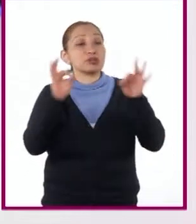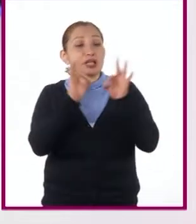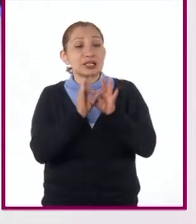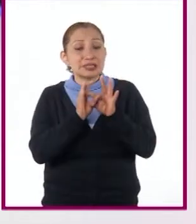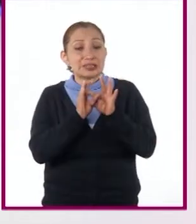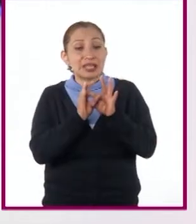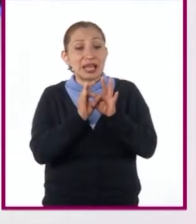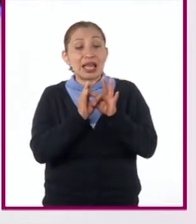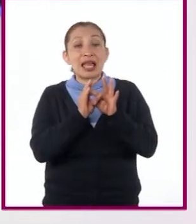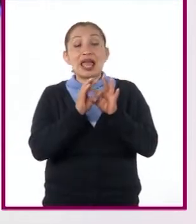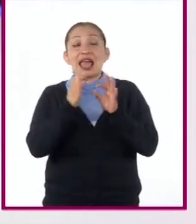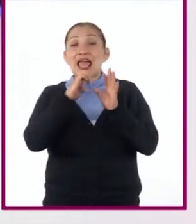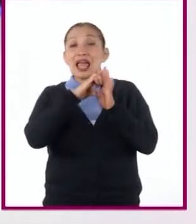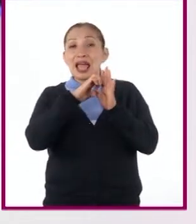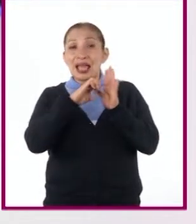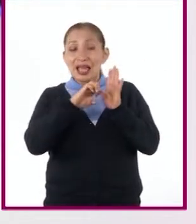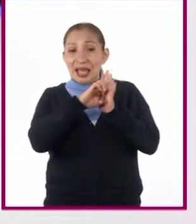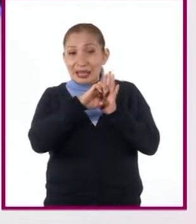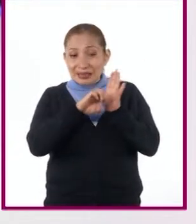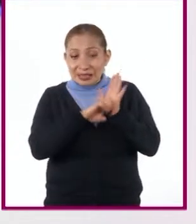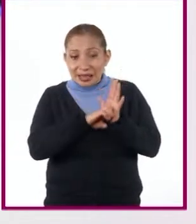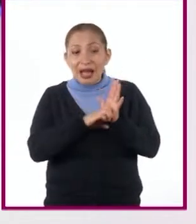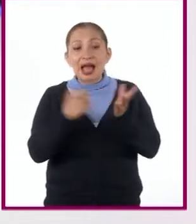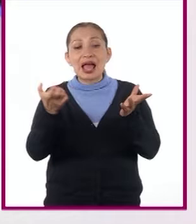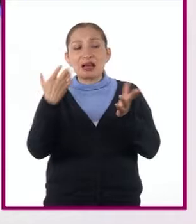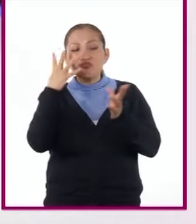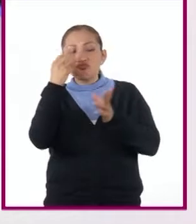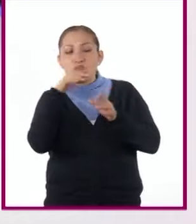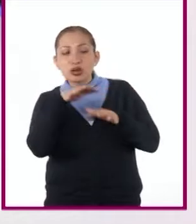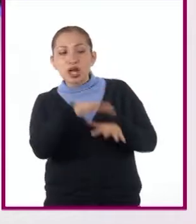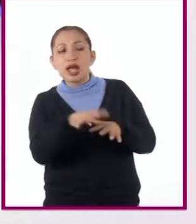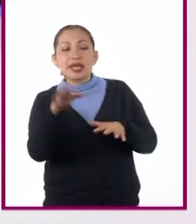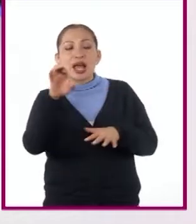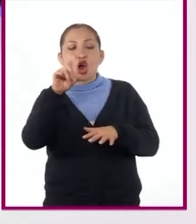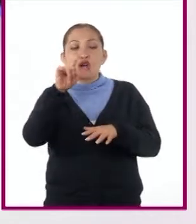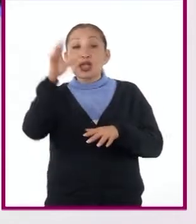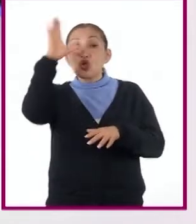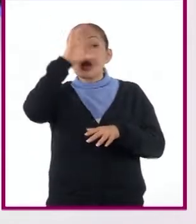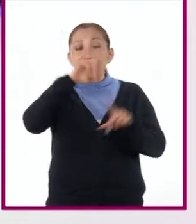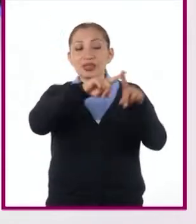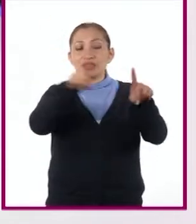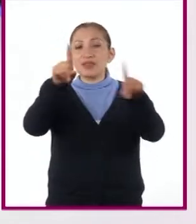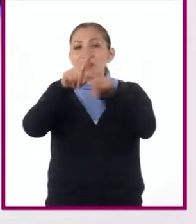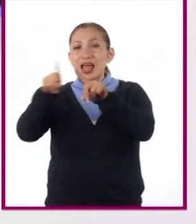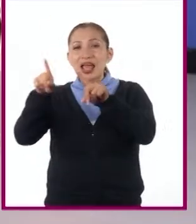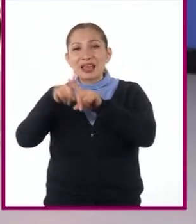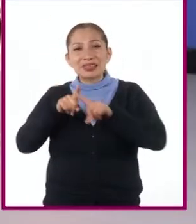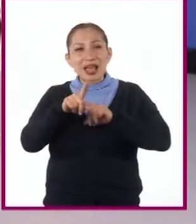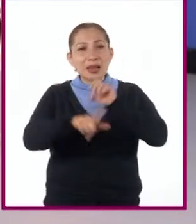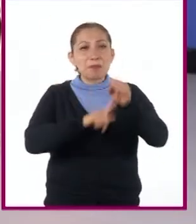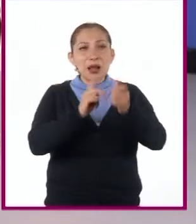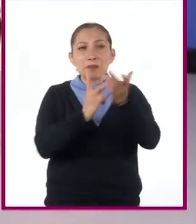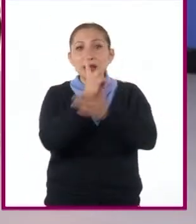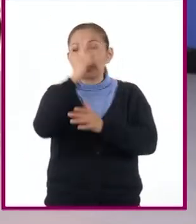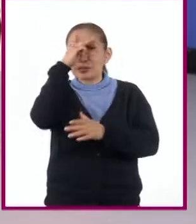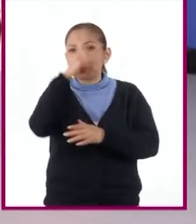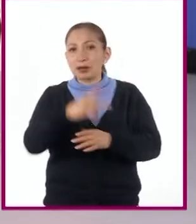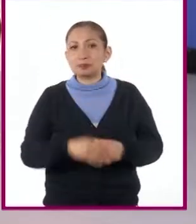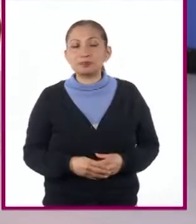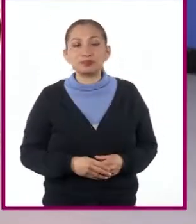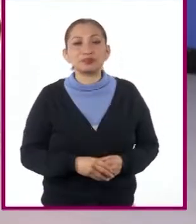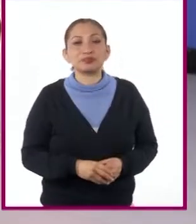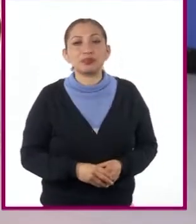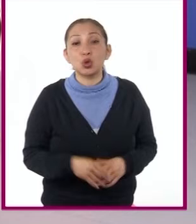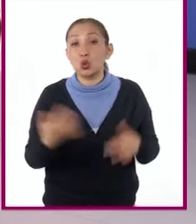ética, estética, ecológica y cultural de la biodiversidad en México.